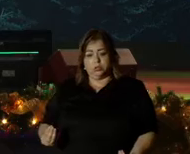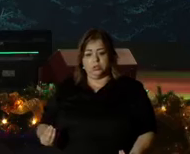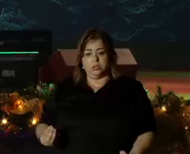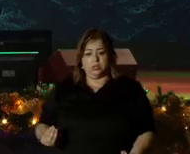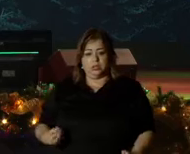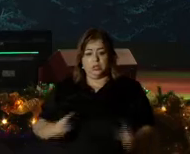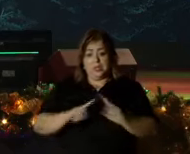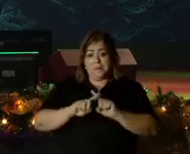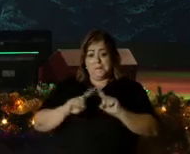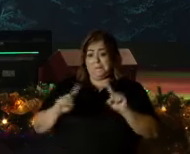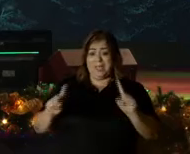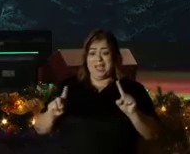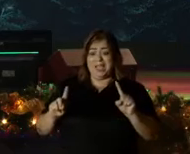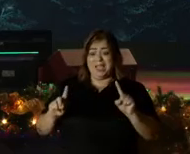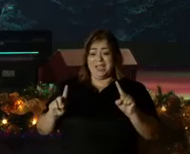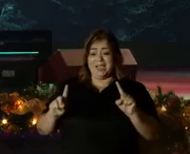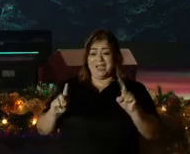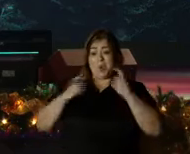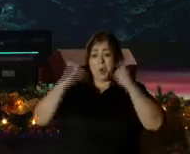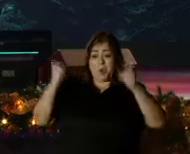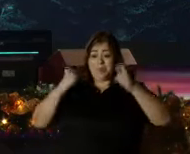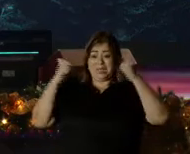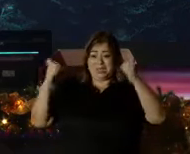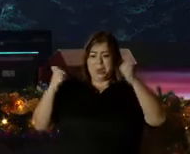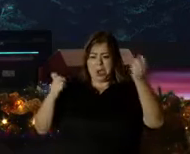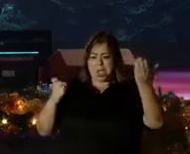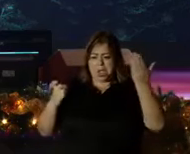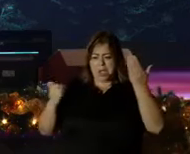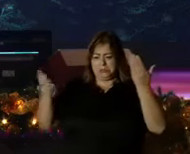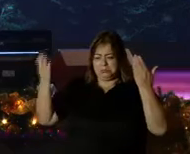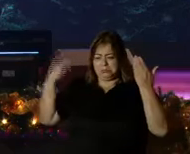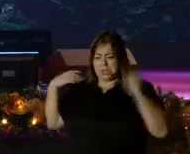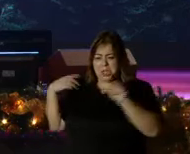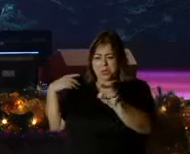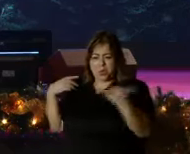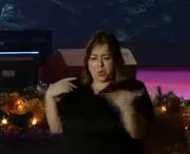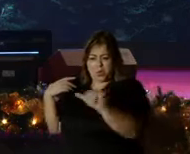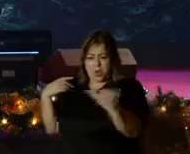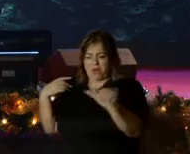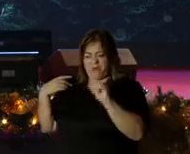de mis éxitos ganados y los tuyos también.